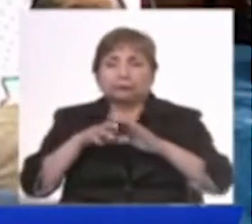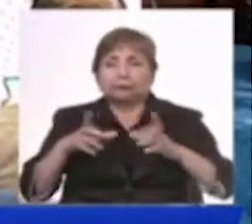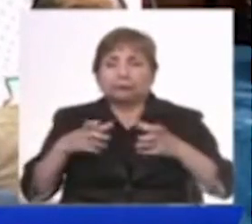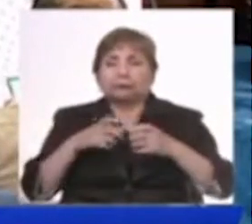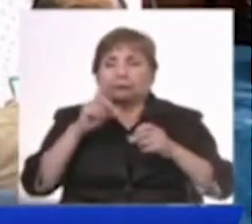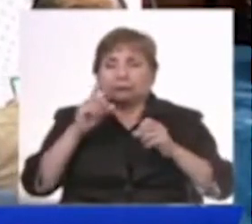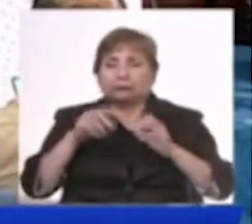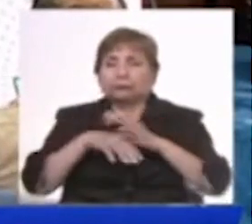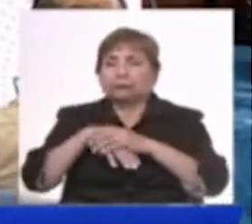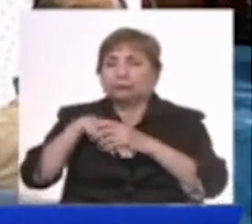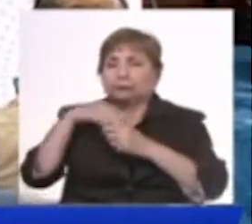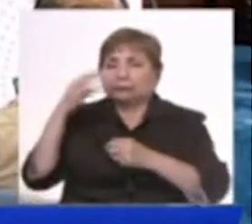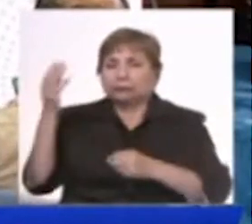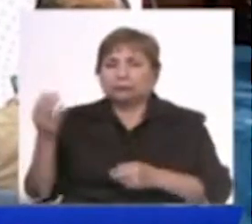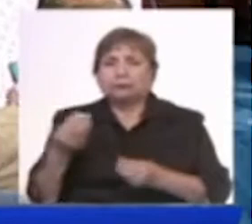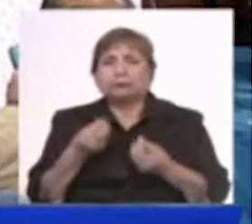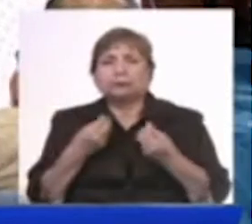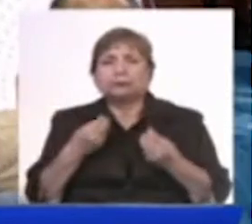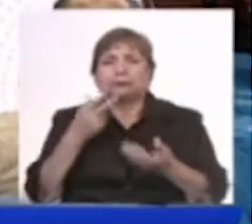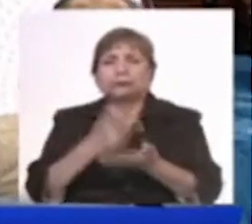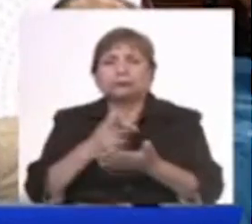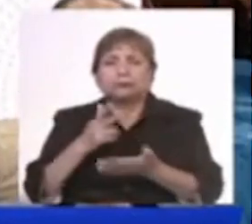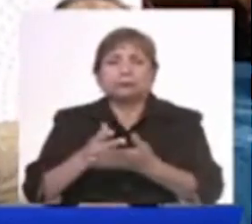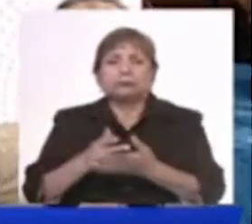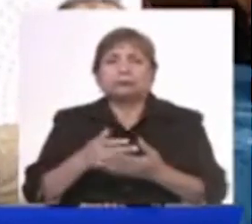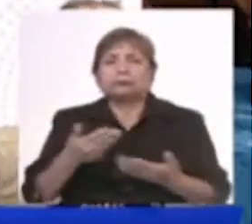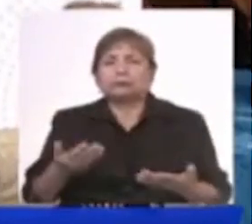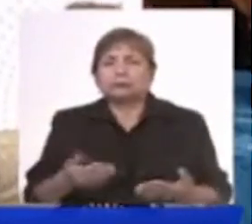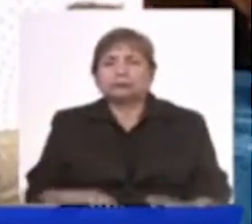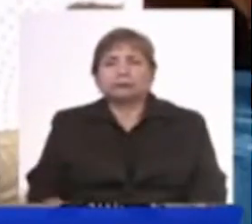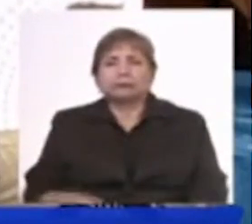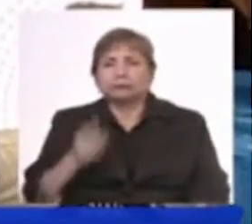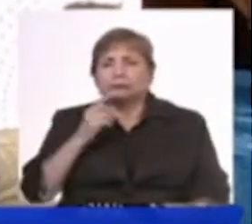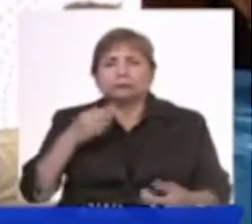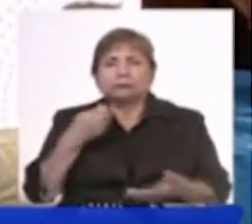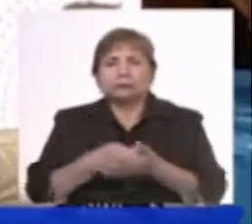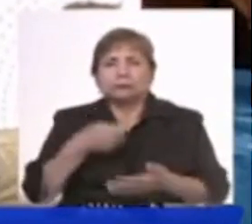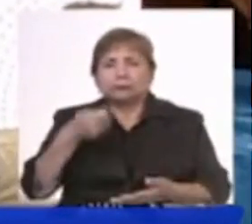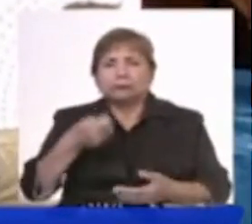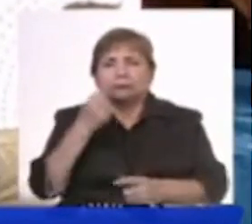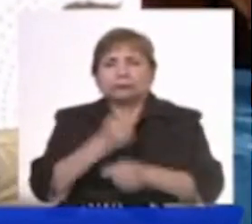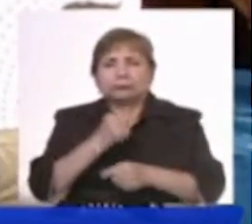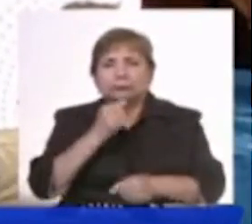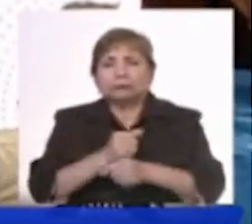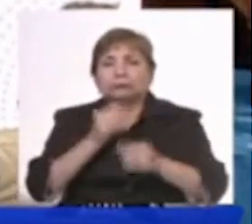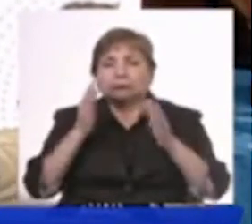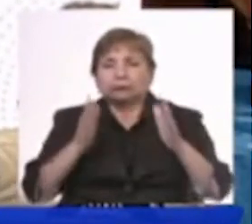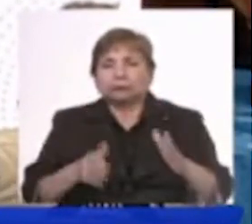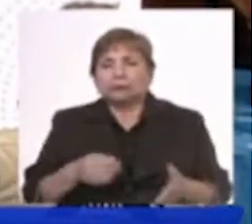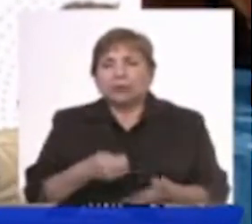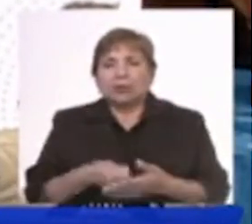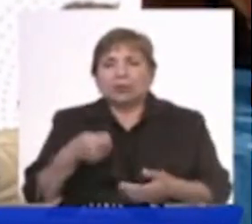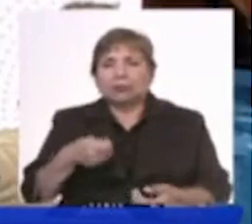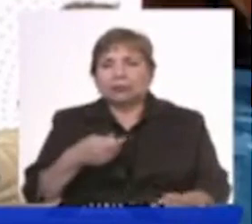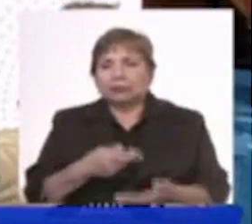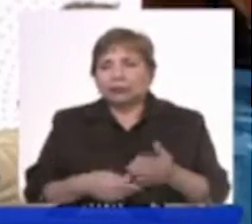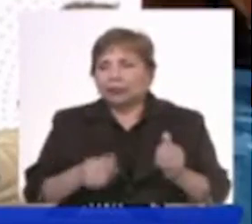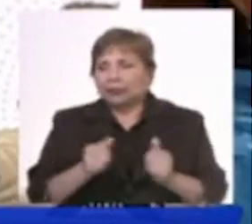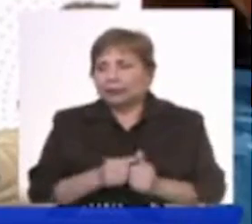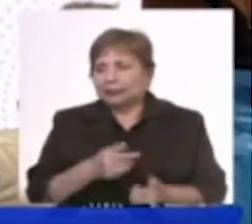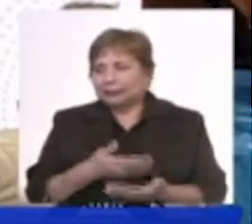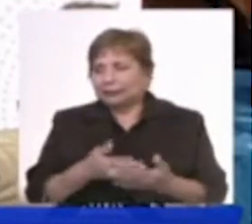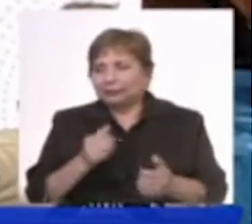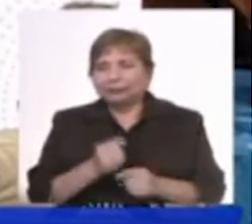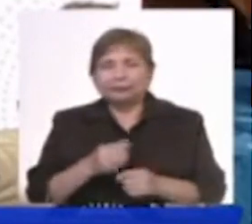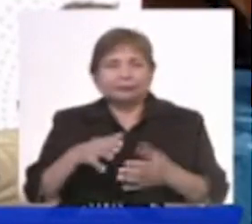hacía una persona afuera. ¿Y por qué los estacionamientos no se lo pagan los trabajadores del Congreso con su dinero? Que es algo que, por